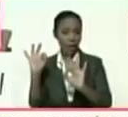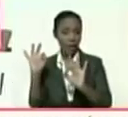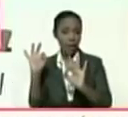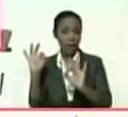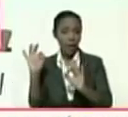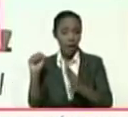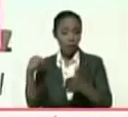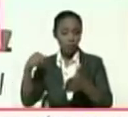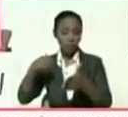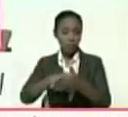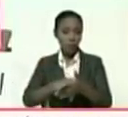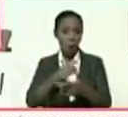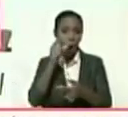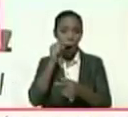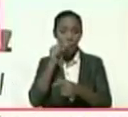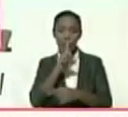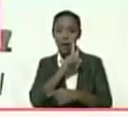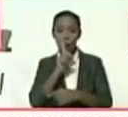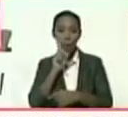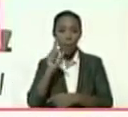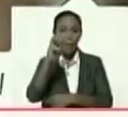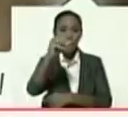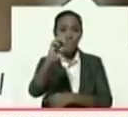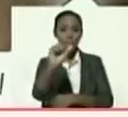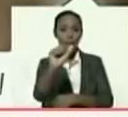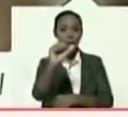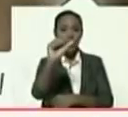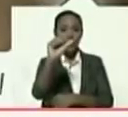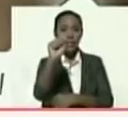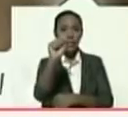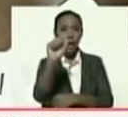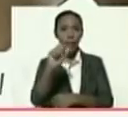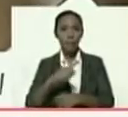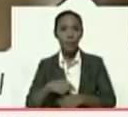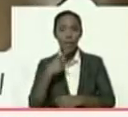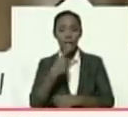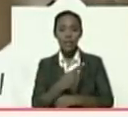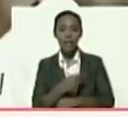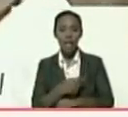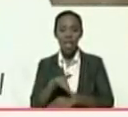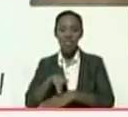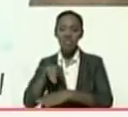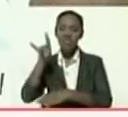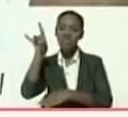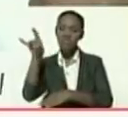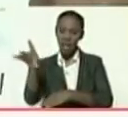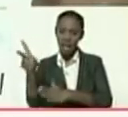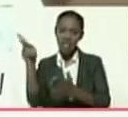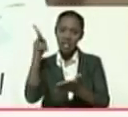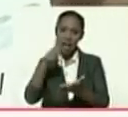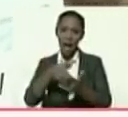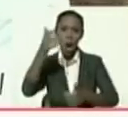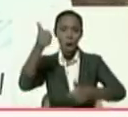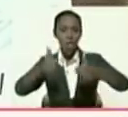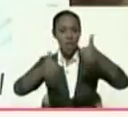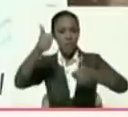Mesa. Mesa es el candidato, ¿verdad? Donde dice, dejen llegar a los diputados